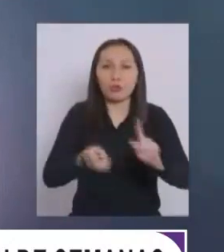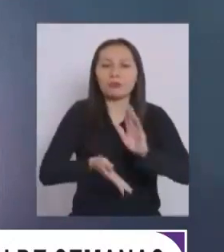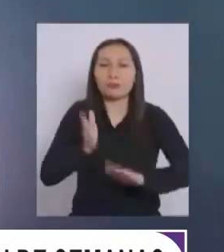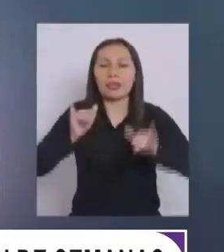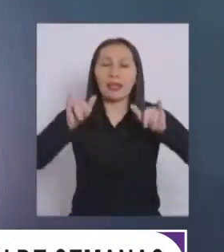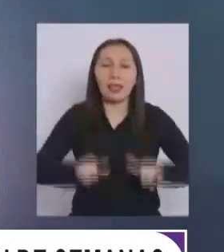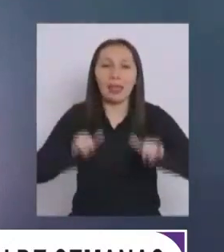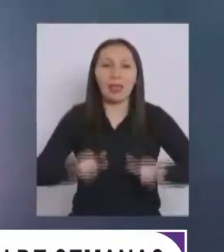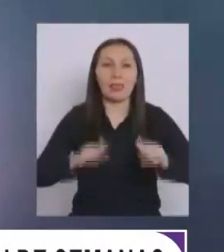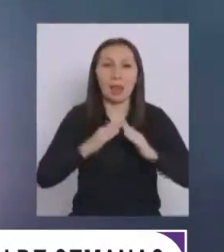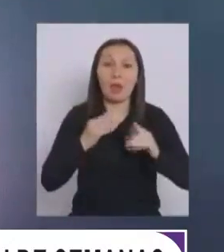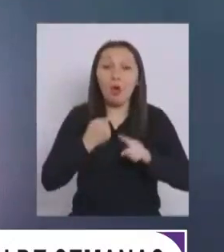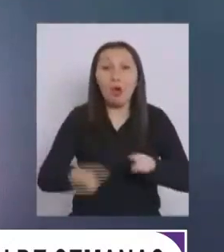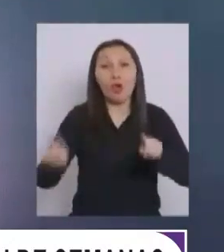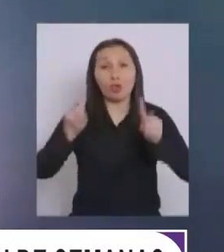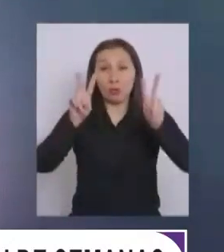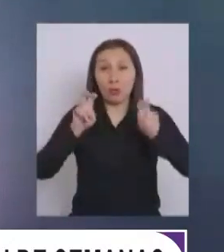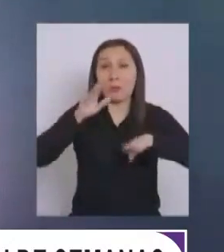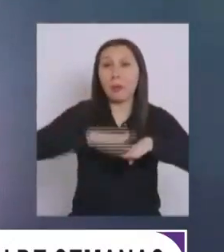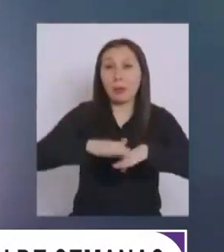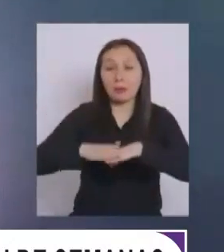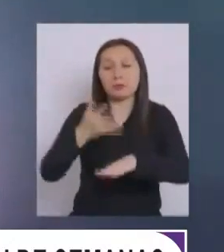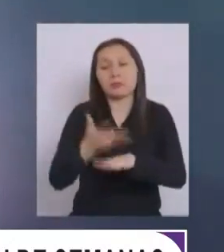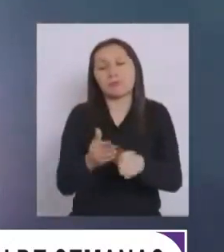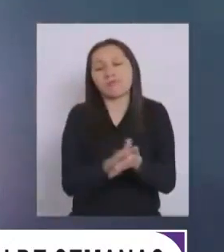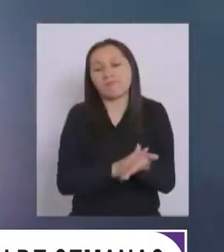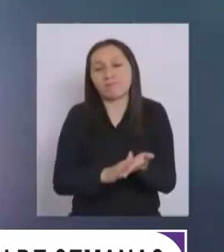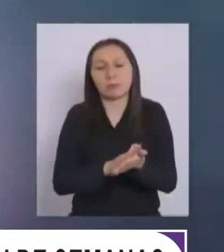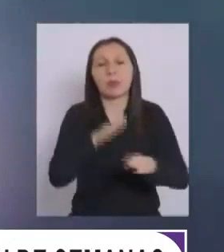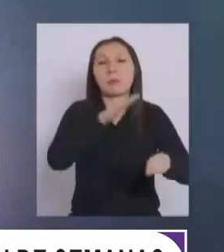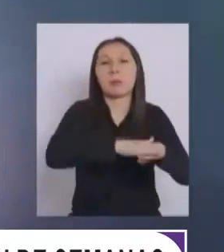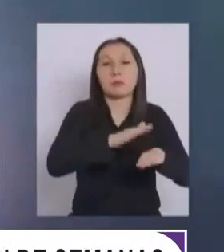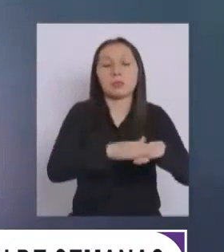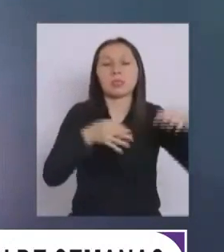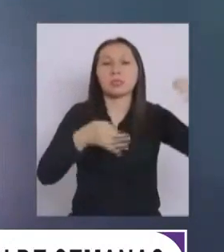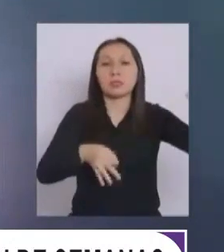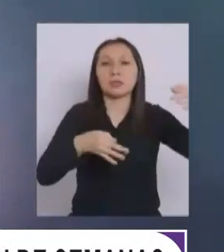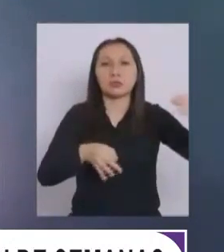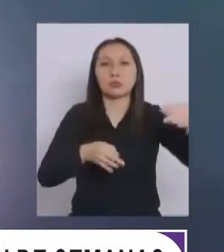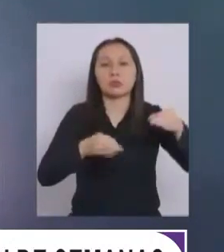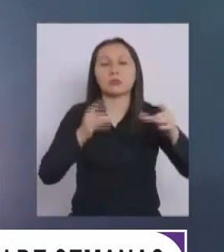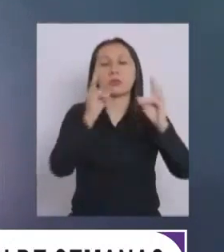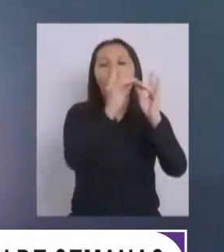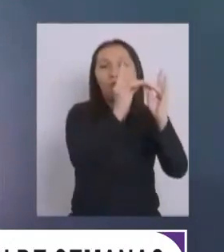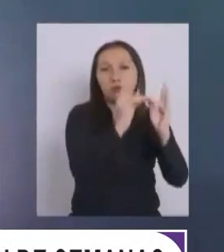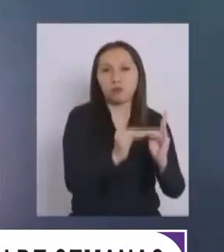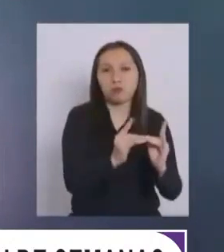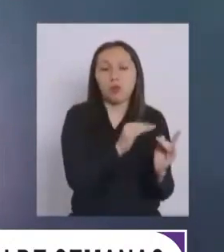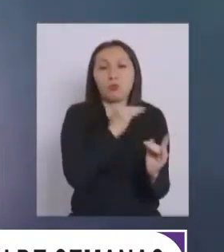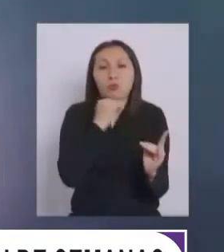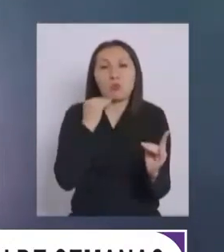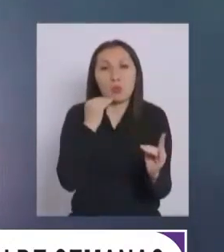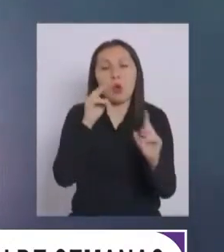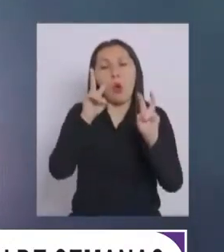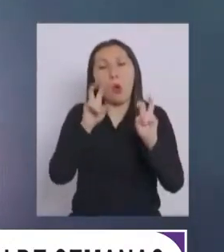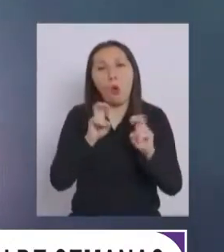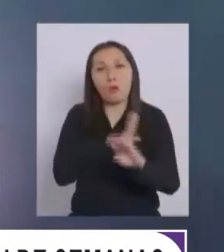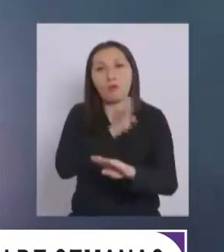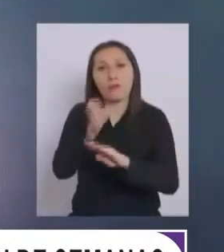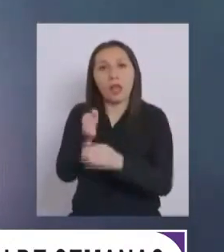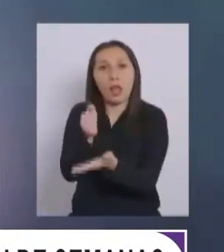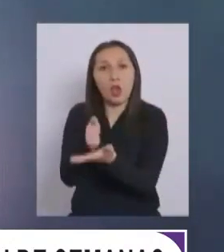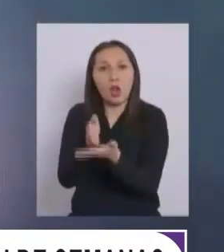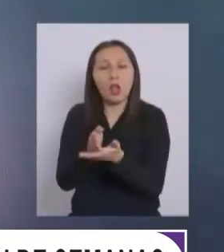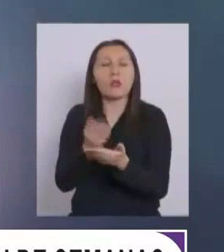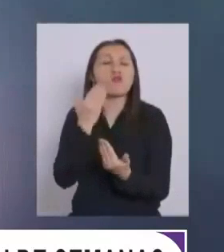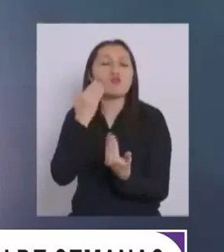en las casas. Los otros permisos que existen, como el permiso de funeral, el permiso de gestión establecimiento